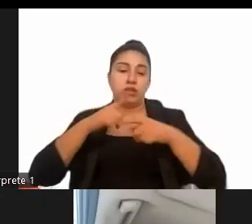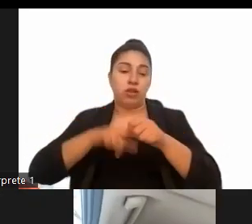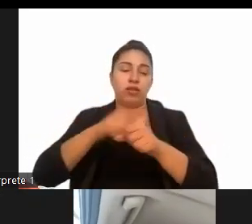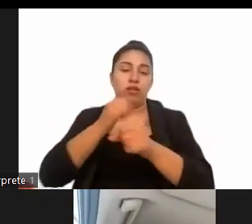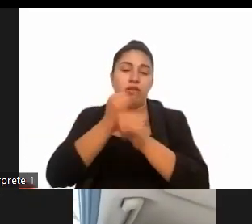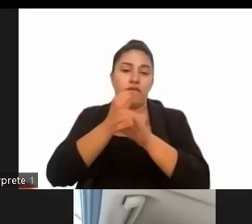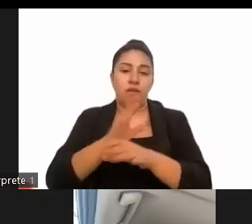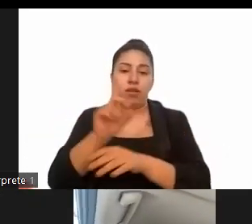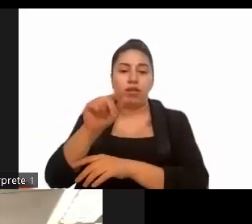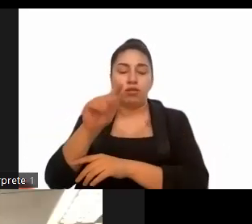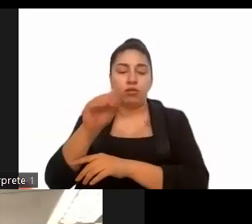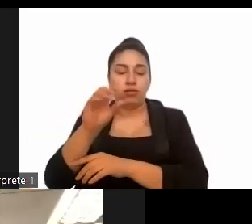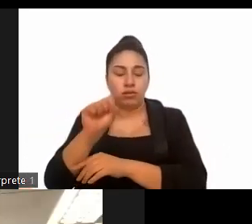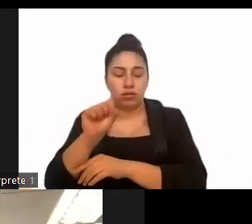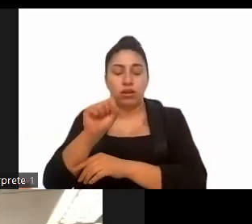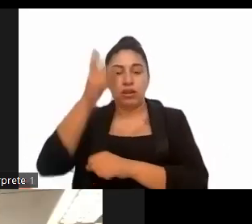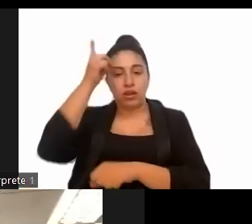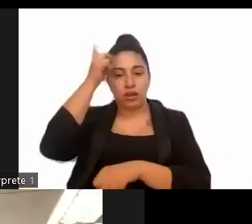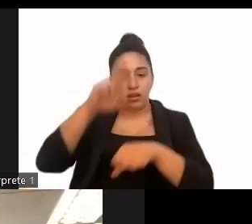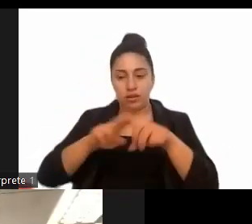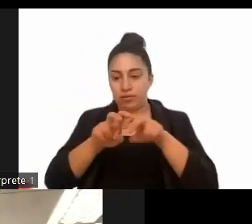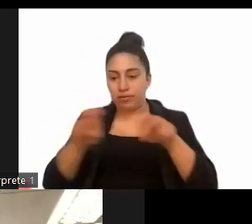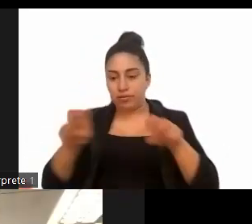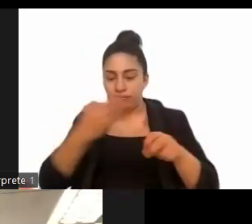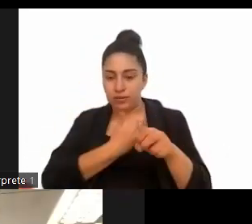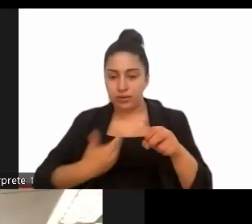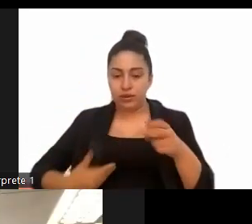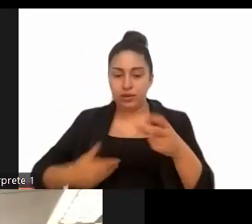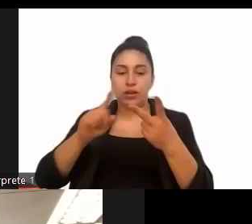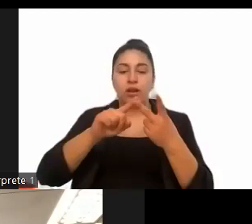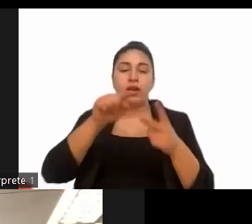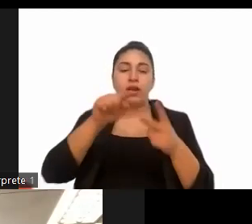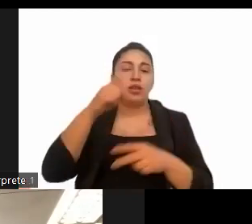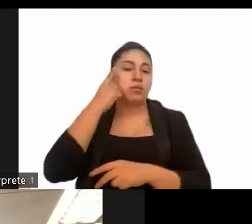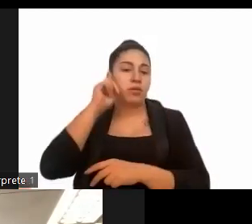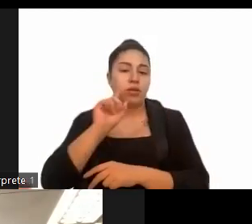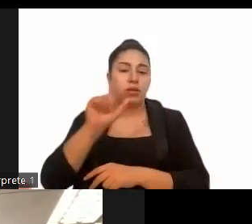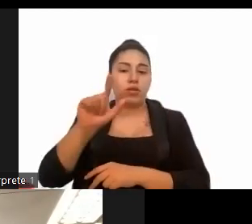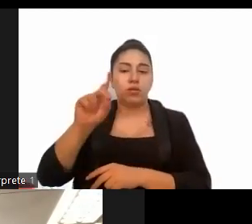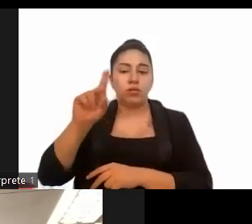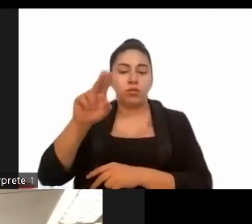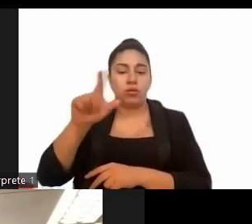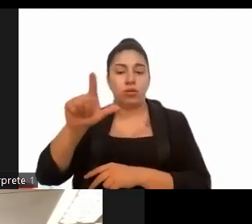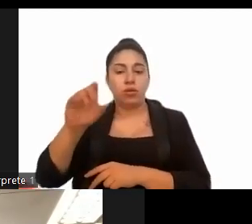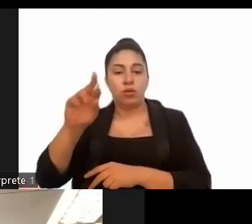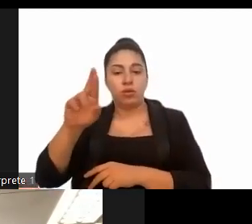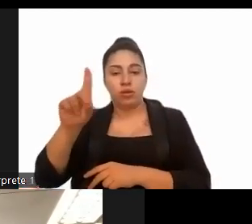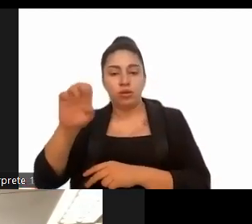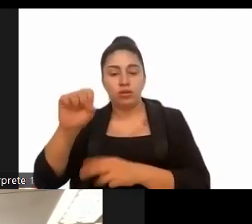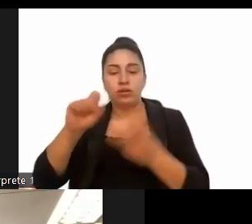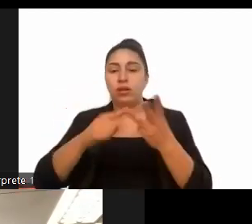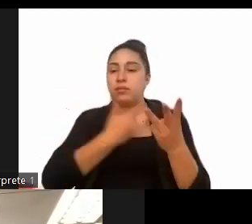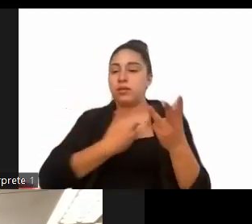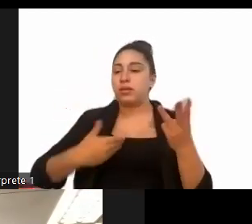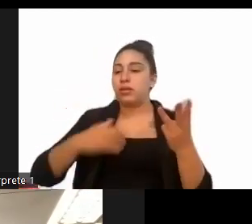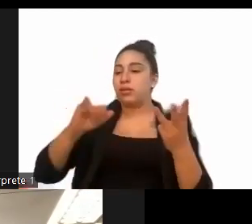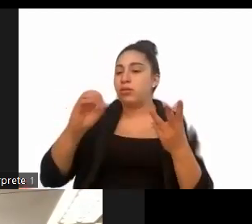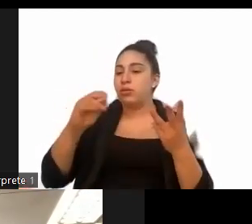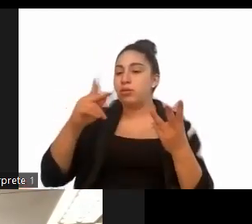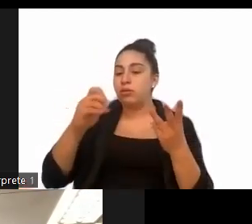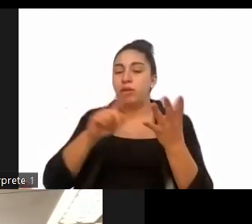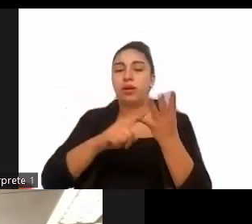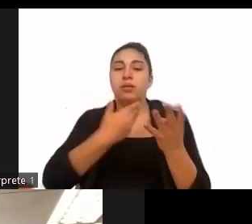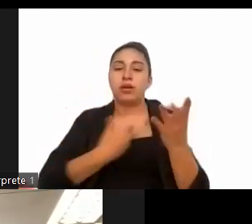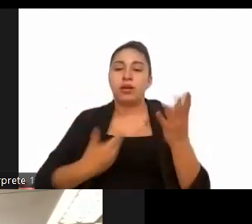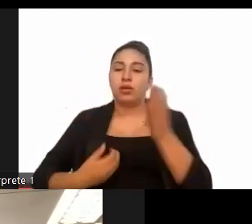México, así como de la diputada María de Lourdes Paz Reyes y de la Comisión de Pueblos, Barrios Originarios y